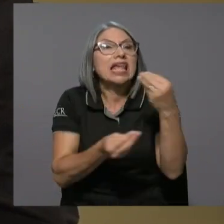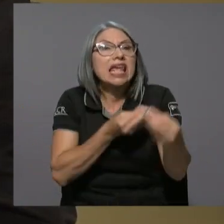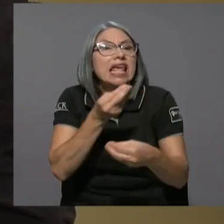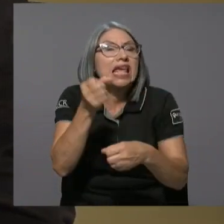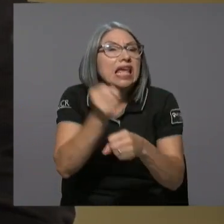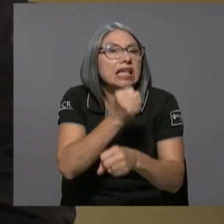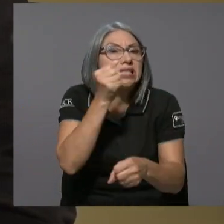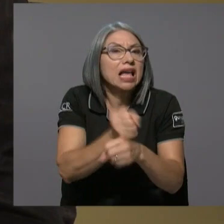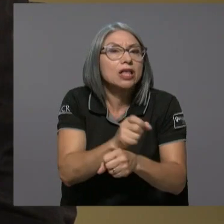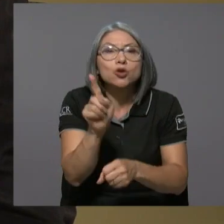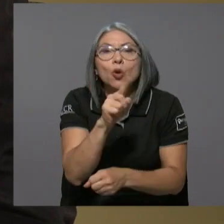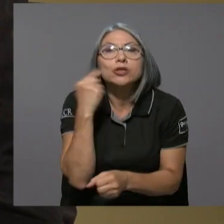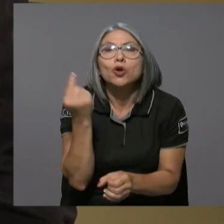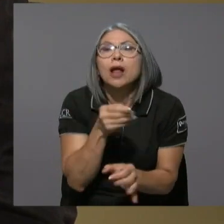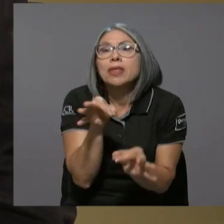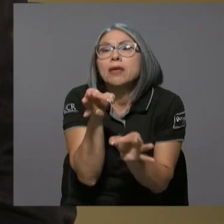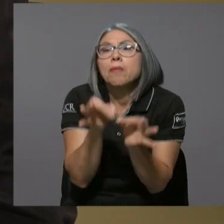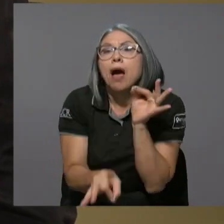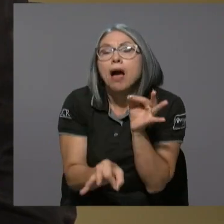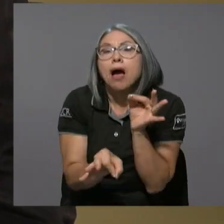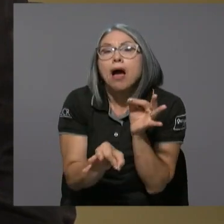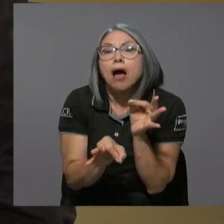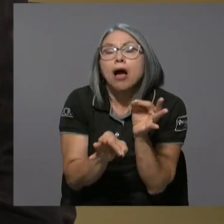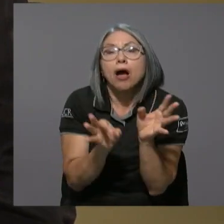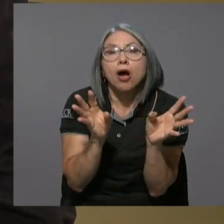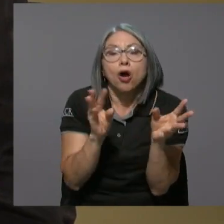informe contable de